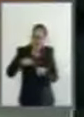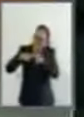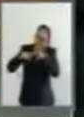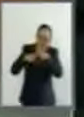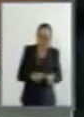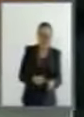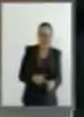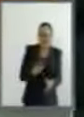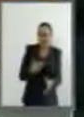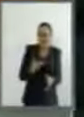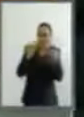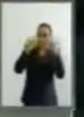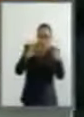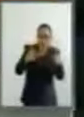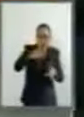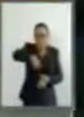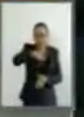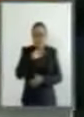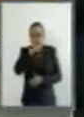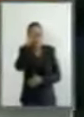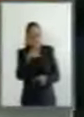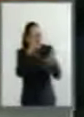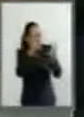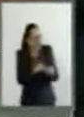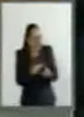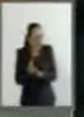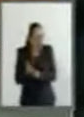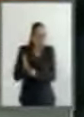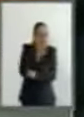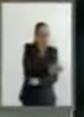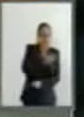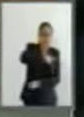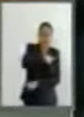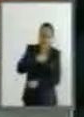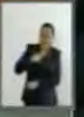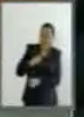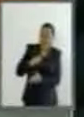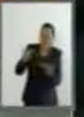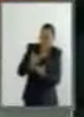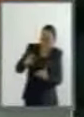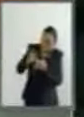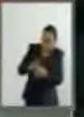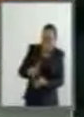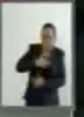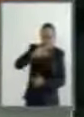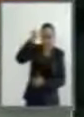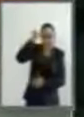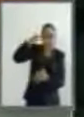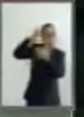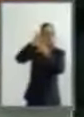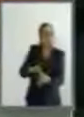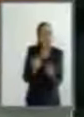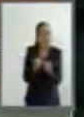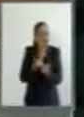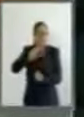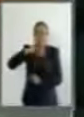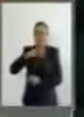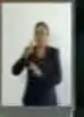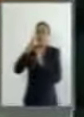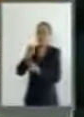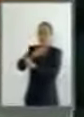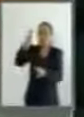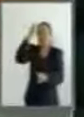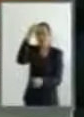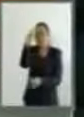nosotros y me parece que deberíamos haber actuado en congruencia y en consecuencia. Si le reconocemos todas estas cualidades